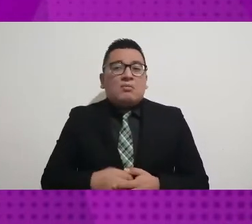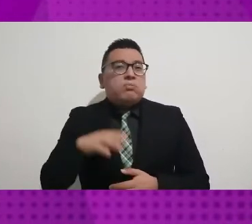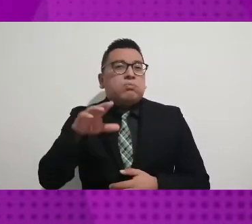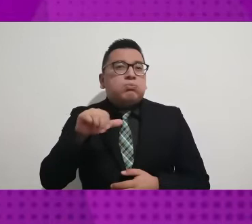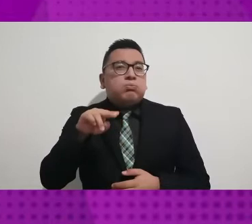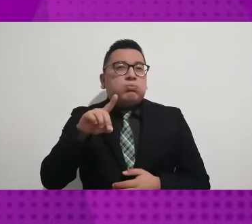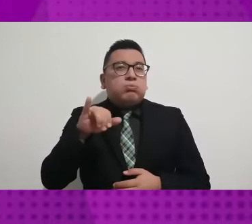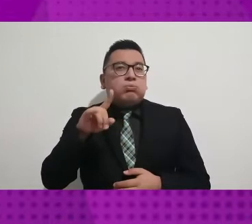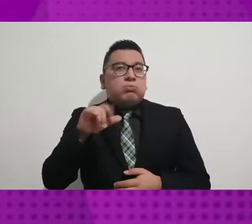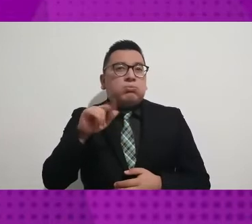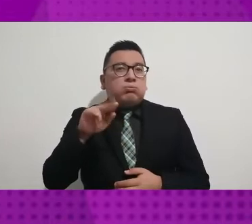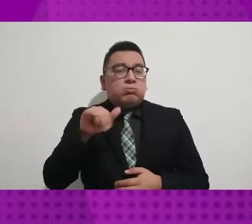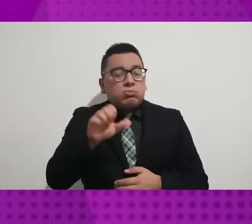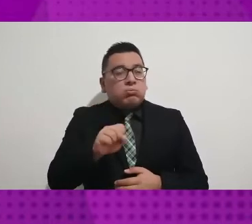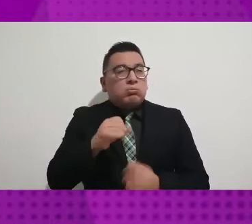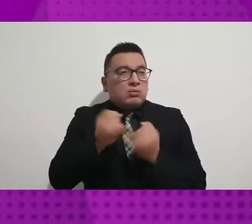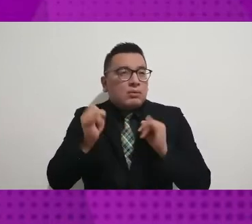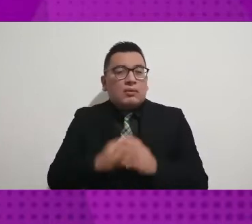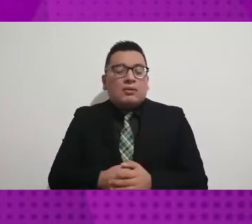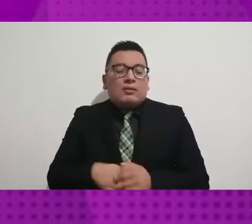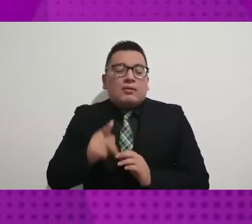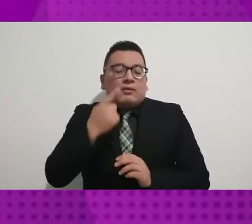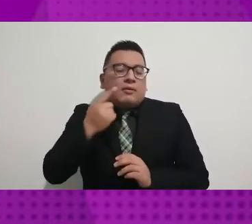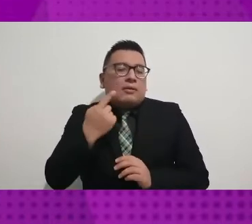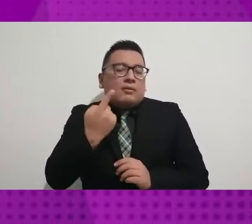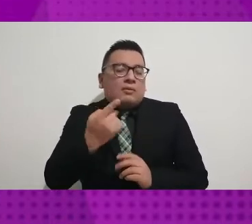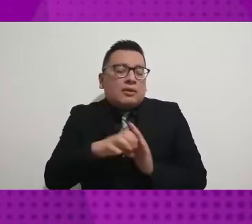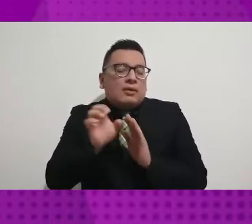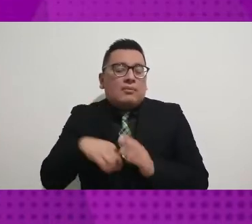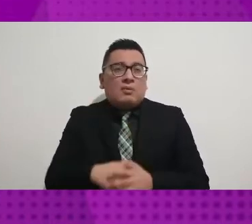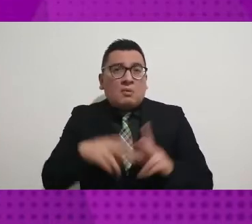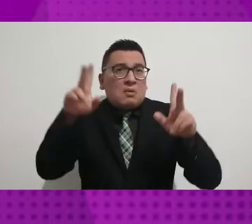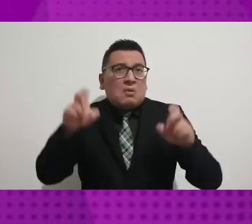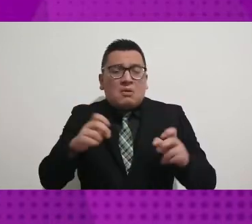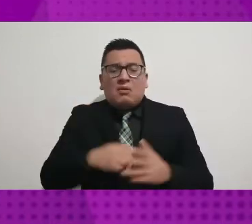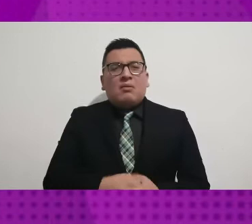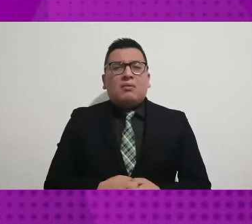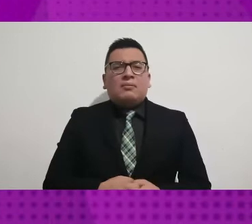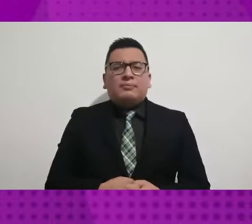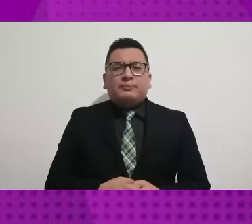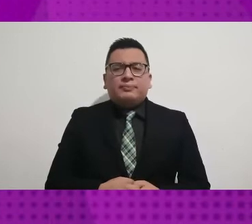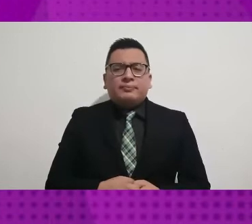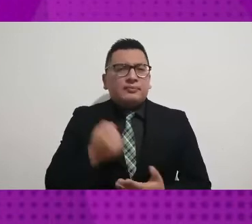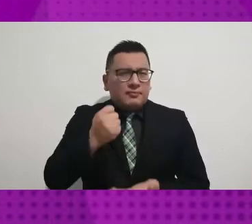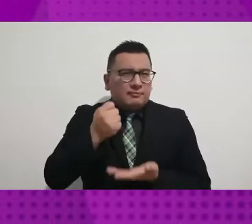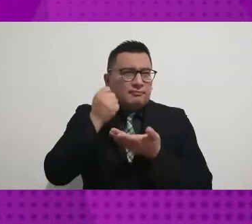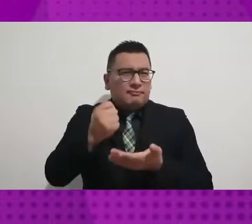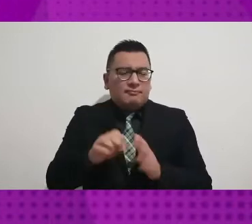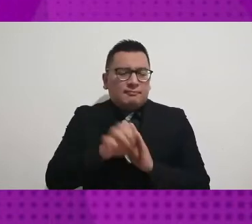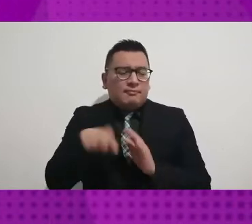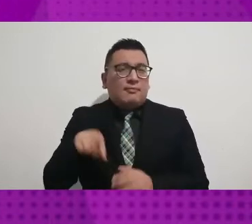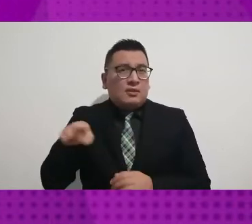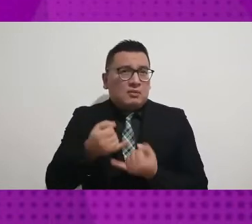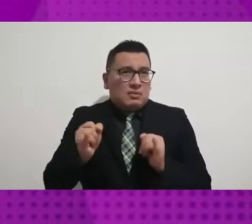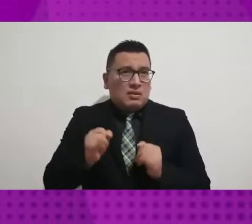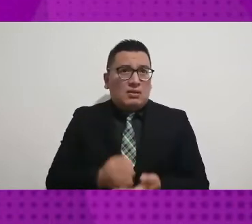a las candidaturas independientes. Hay muchos ejemplos, pero uno de ellos es que, por ejemplo, el tema es del financiamiento. Un candidato independiente en